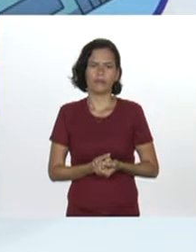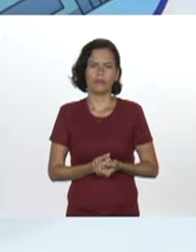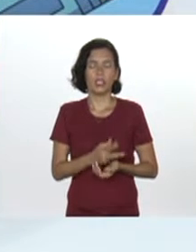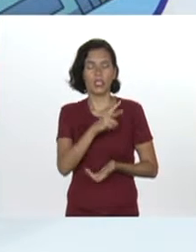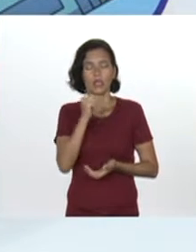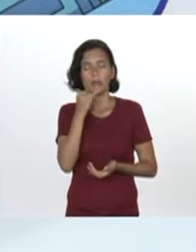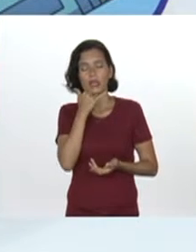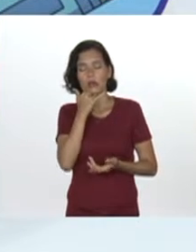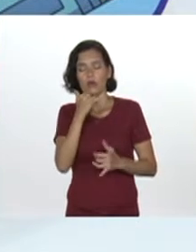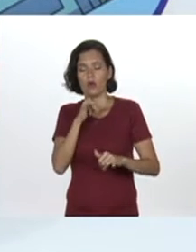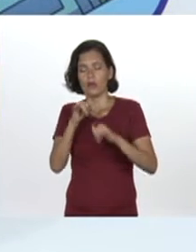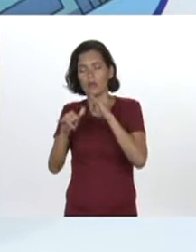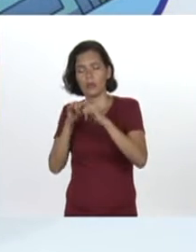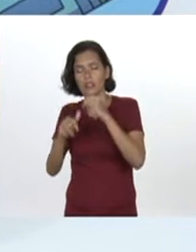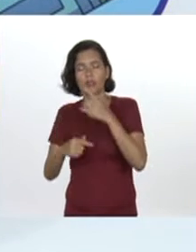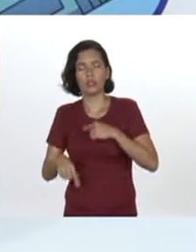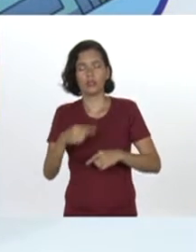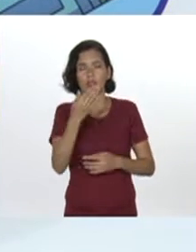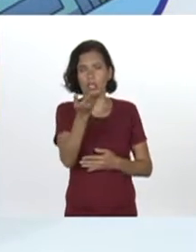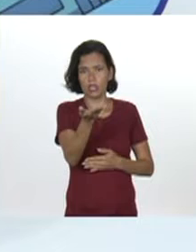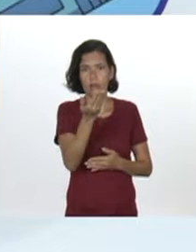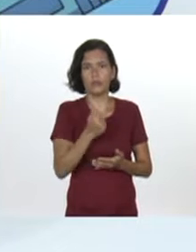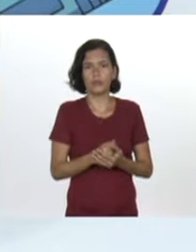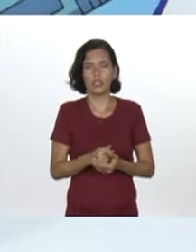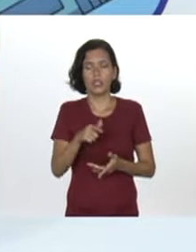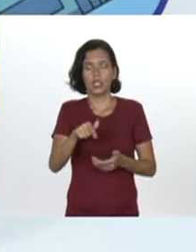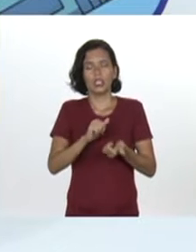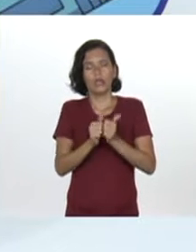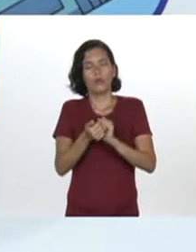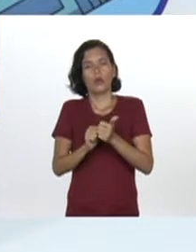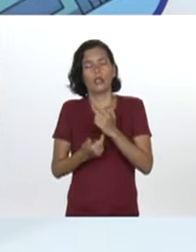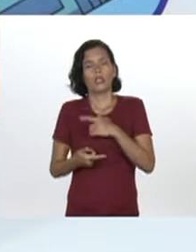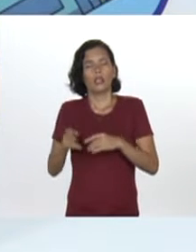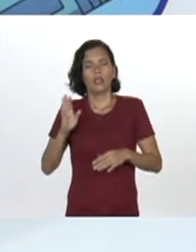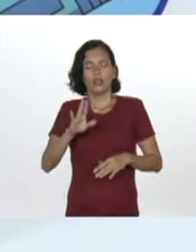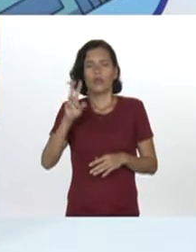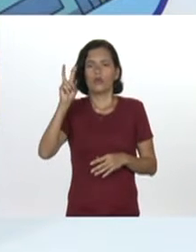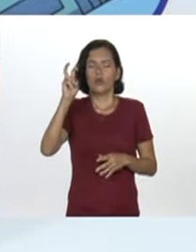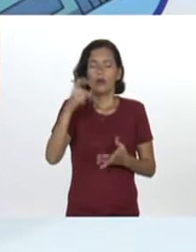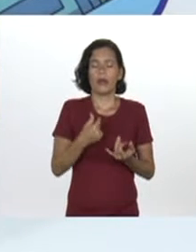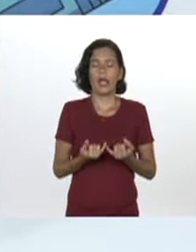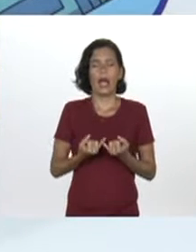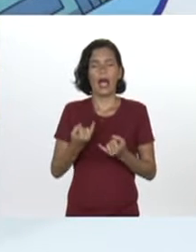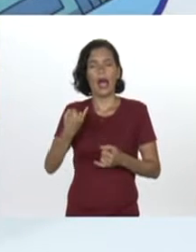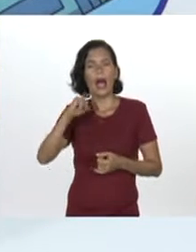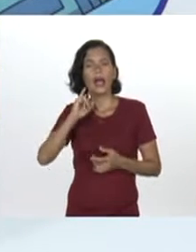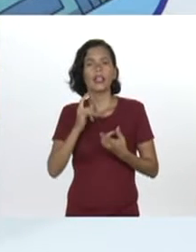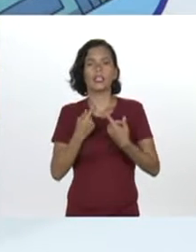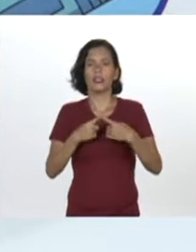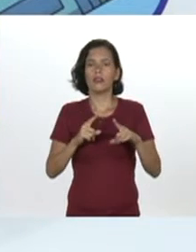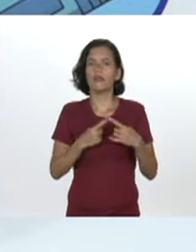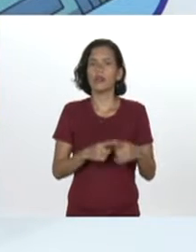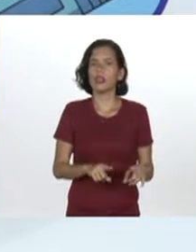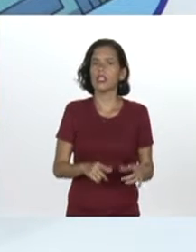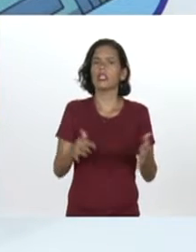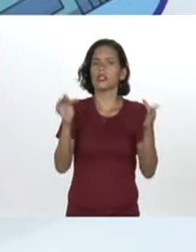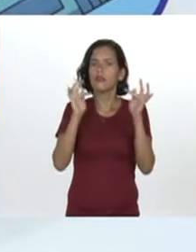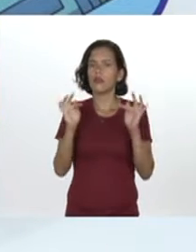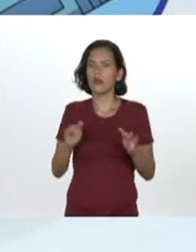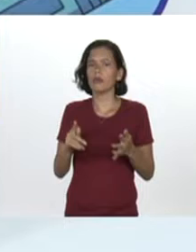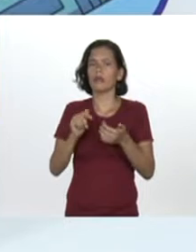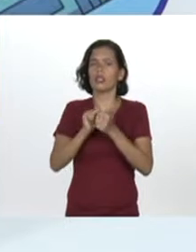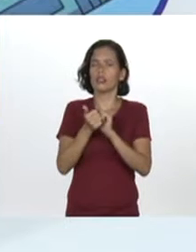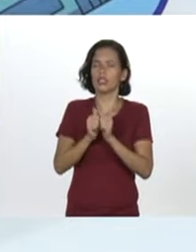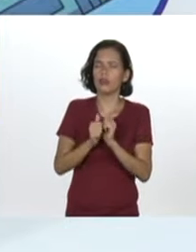transmitiendo. Y bueno, este deporte que viene ahorita innovando y como sabemos hay varias modalidades que irán surgiendo de los